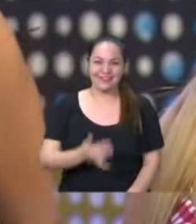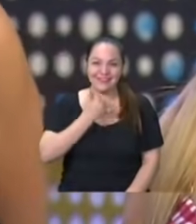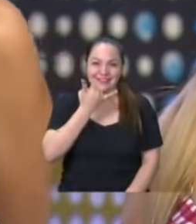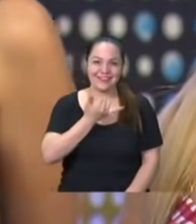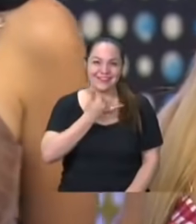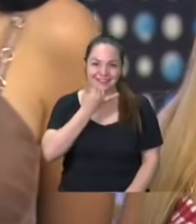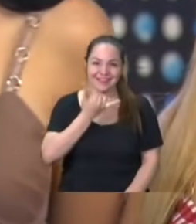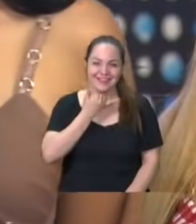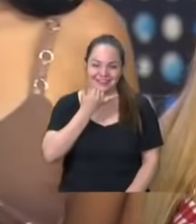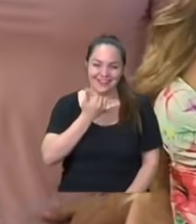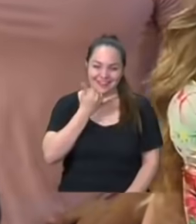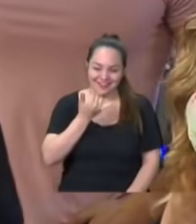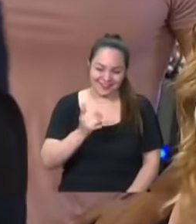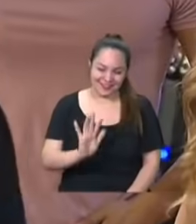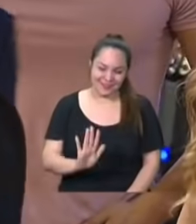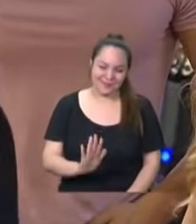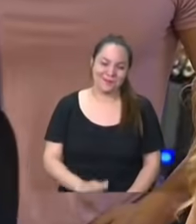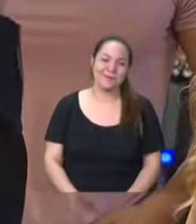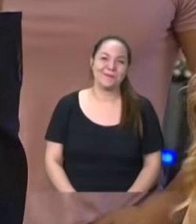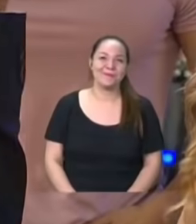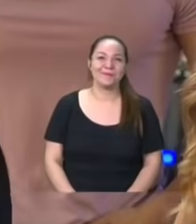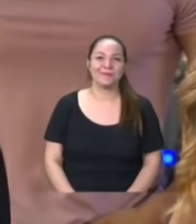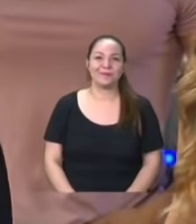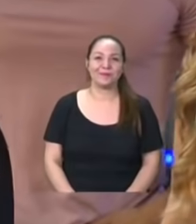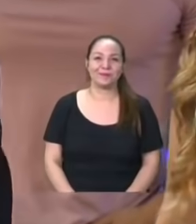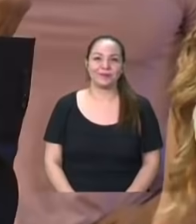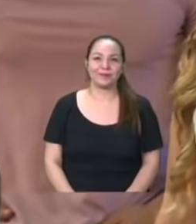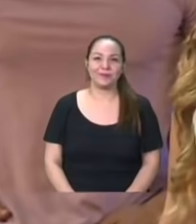Yo también soy pelón, mira.